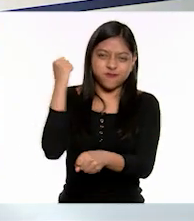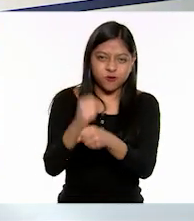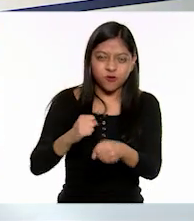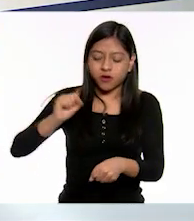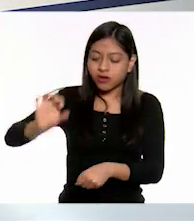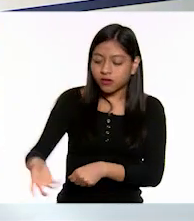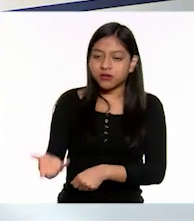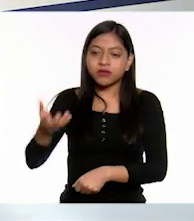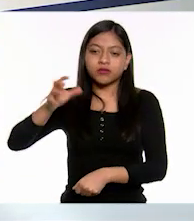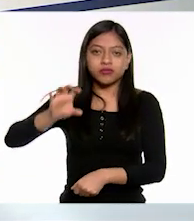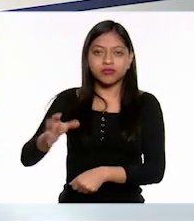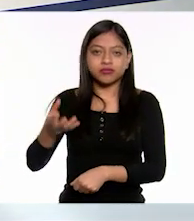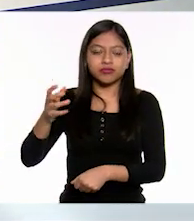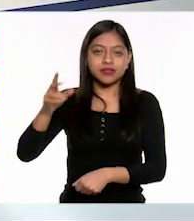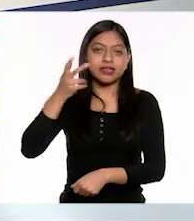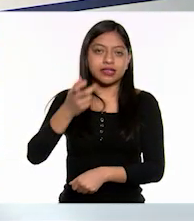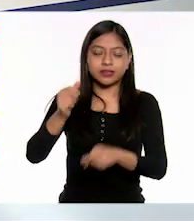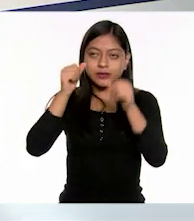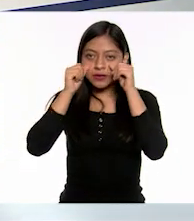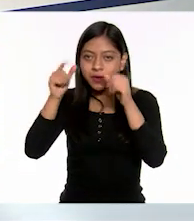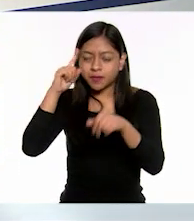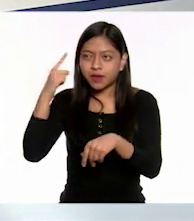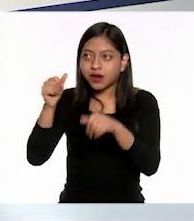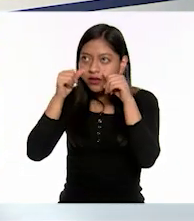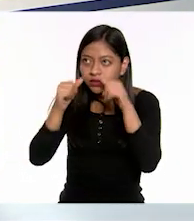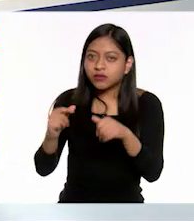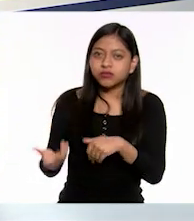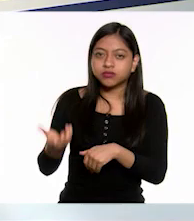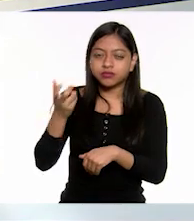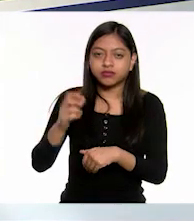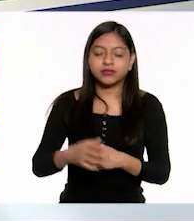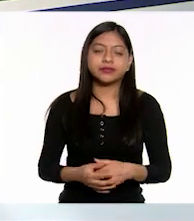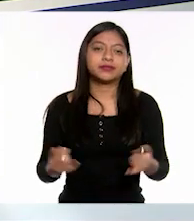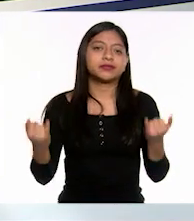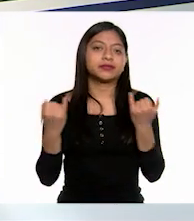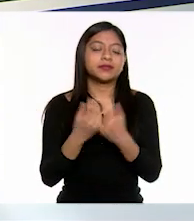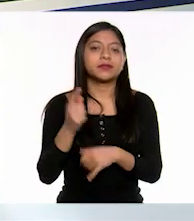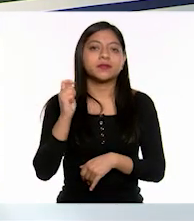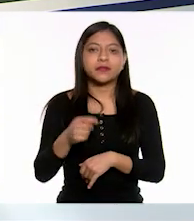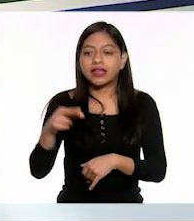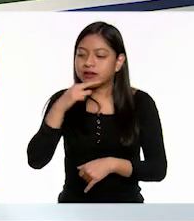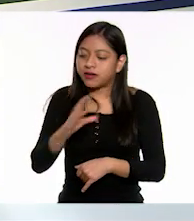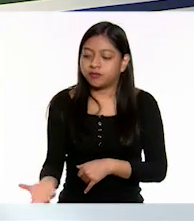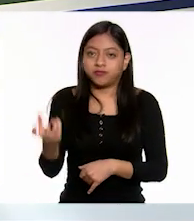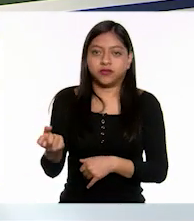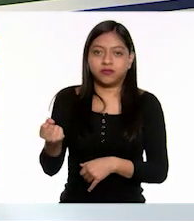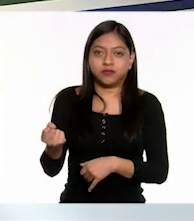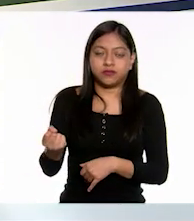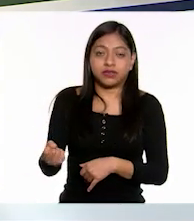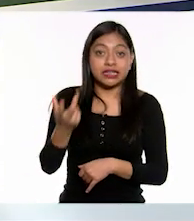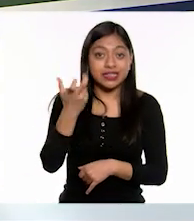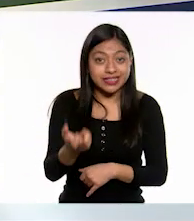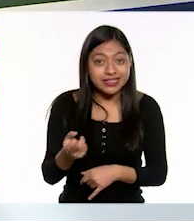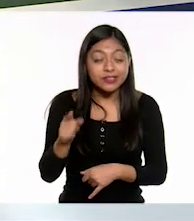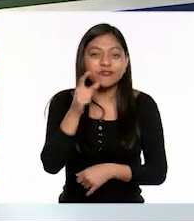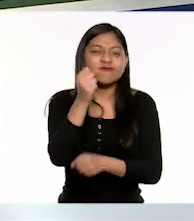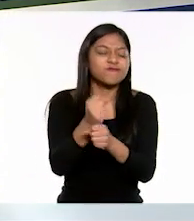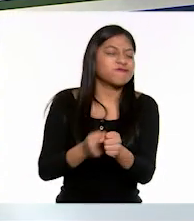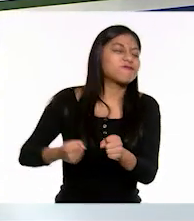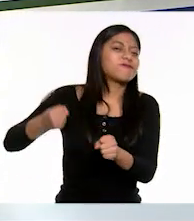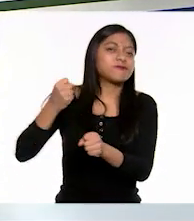entonces te obliga a estar atento te obliga se rápido y esas cosas requieren de